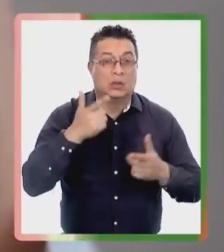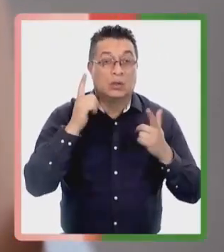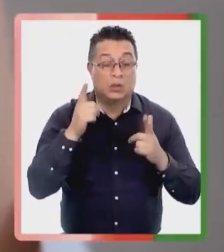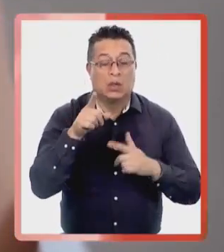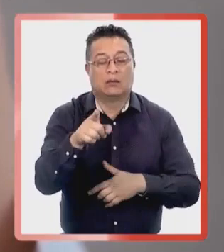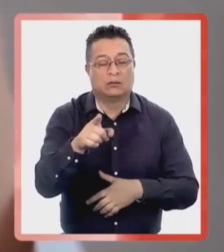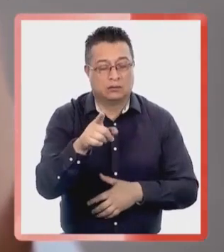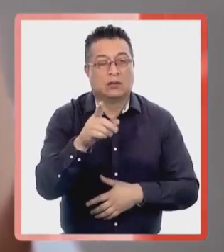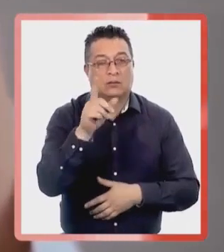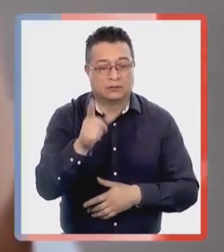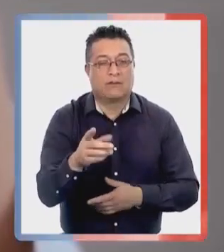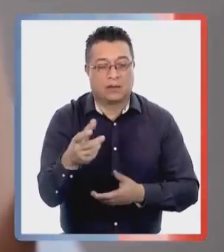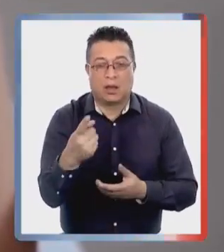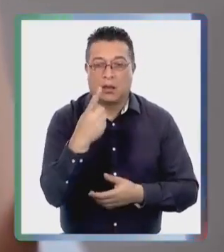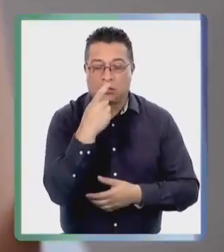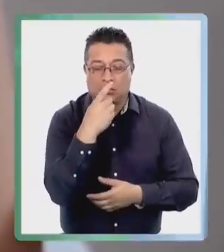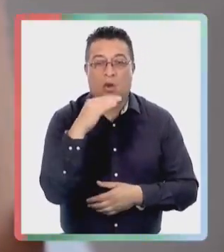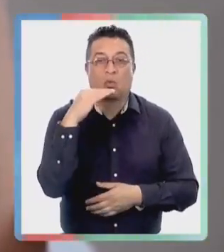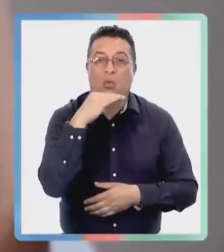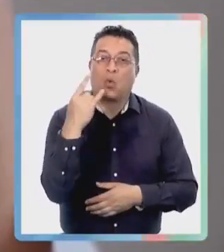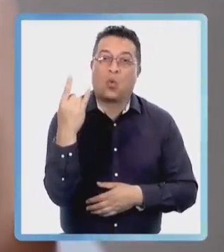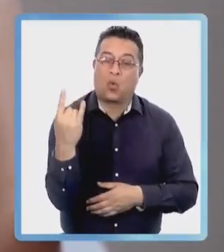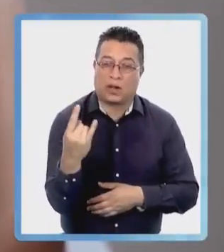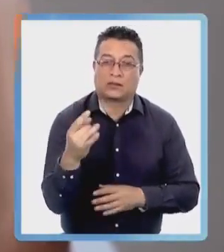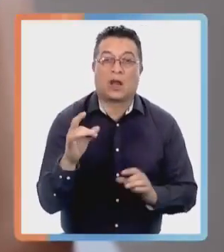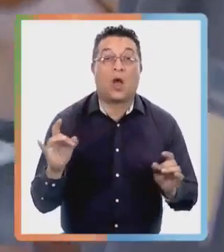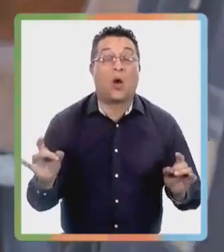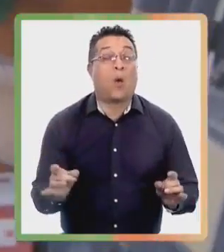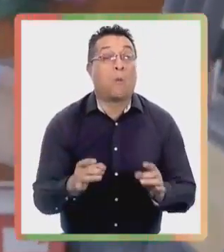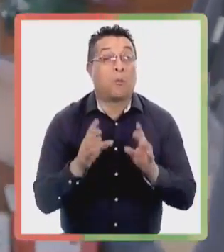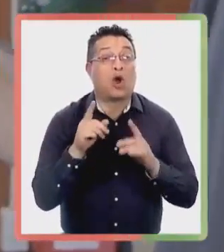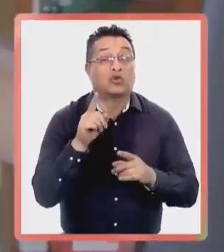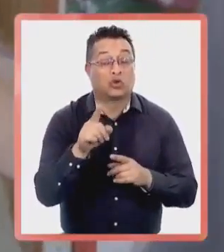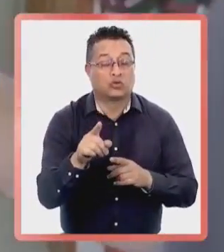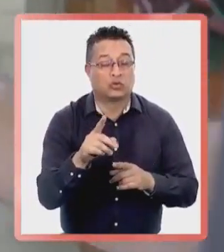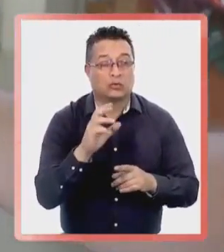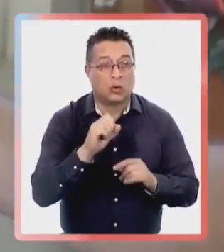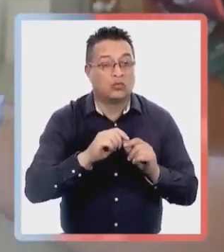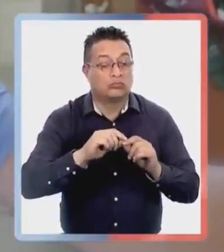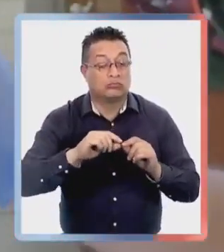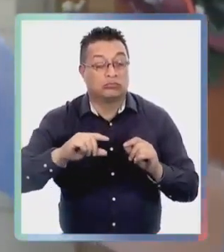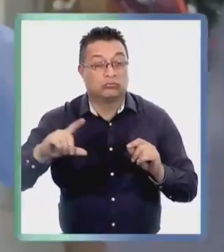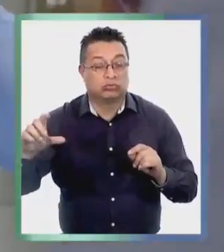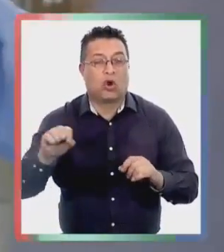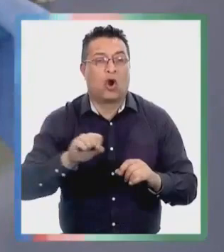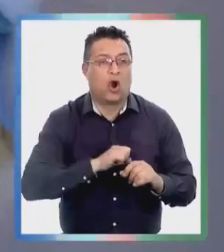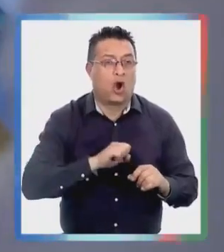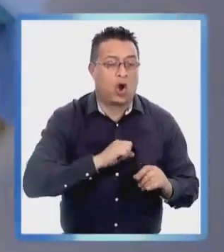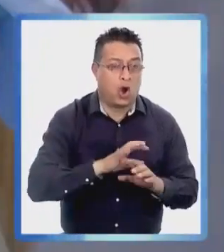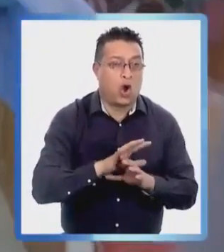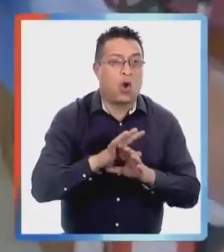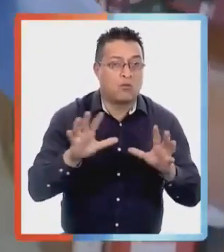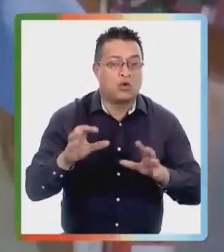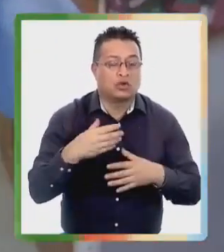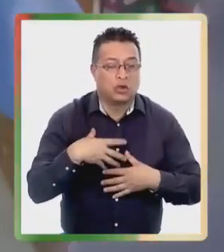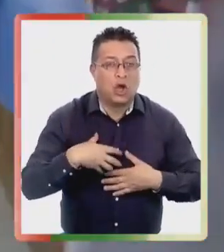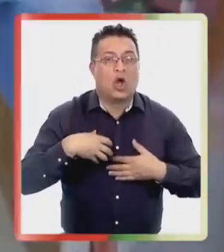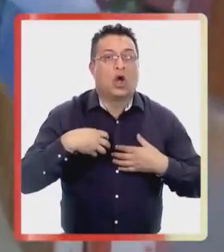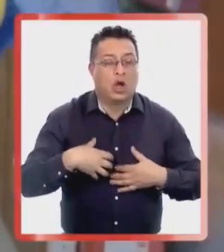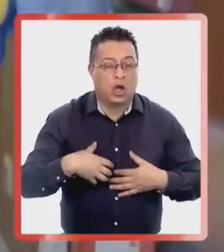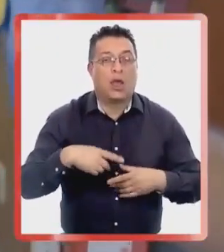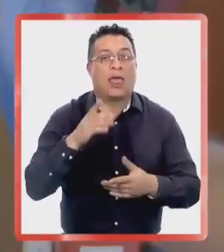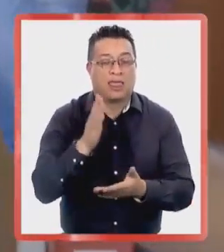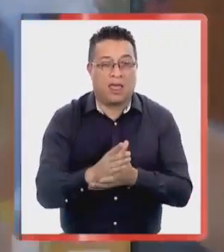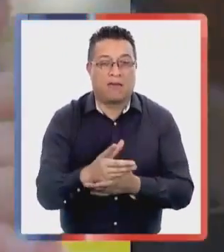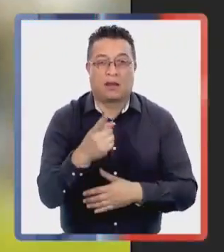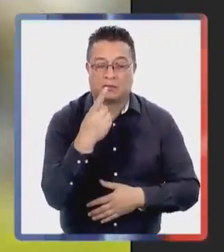el tratante siempre le deja un kit de emergencia. Mira, en caso de que sientas de tal manera o que tengas mucha tos o que sientas que te ahogas, tienes